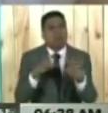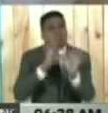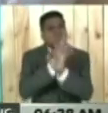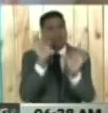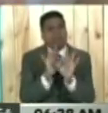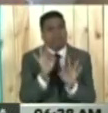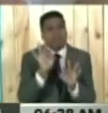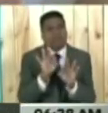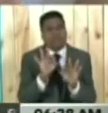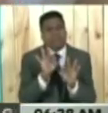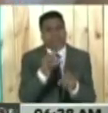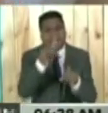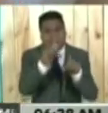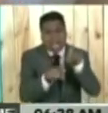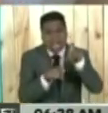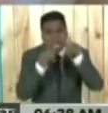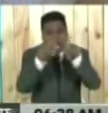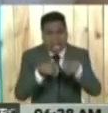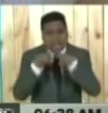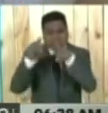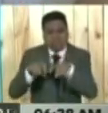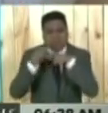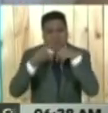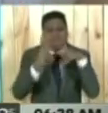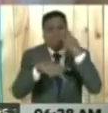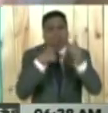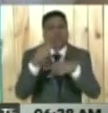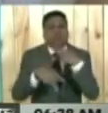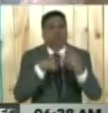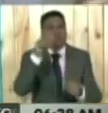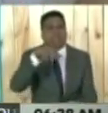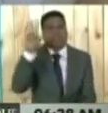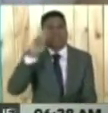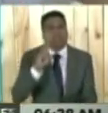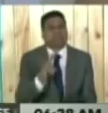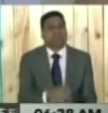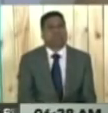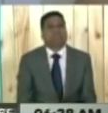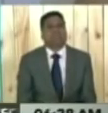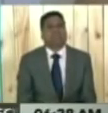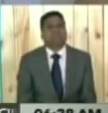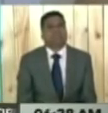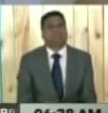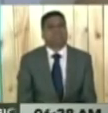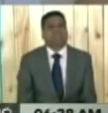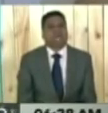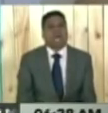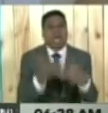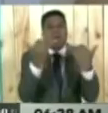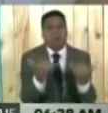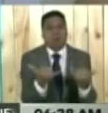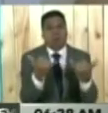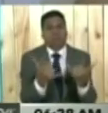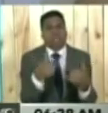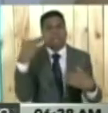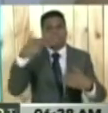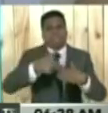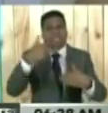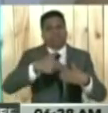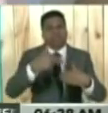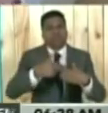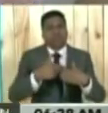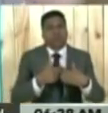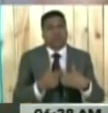la agricultura, con la productividad de la patria. Por supuesto, todavía el petróleo nos hace falta y por eso esa gira